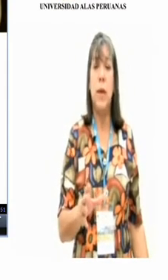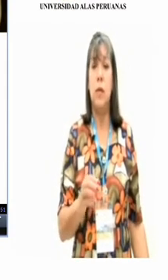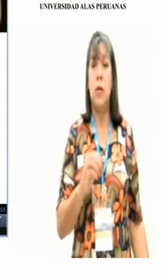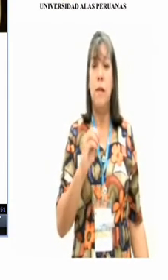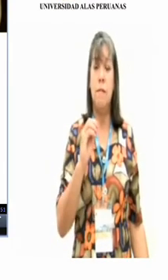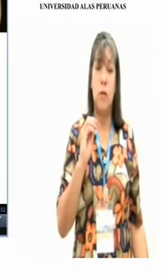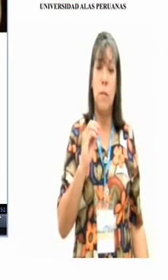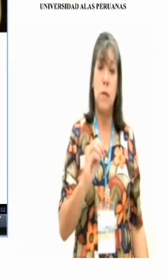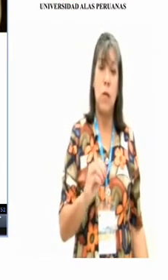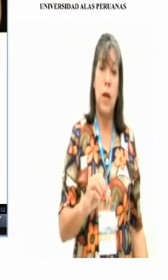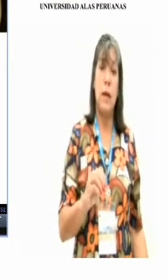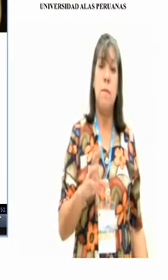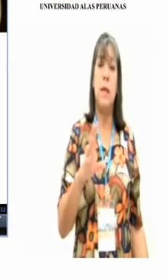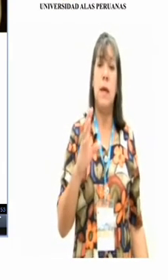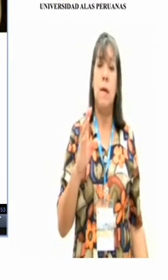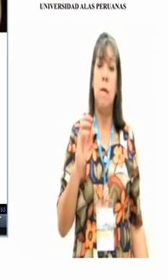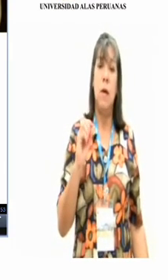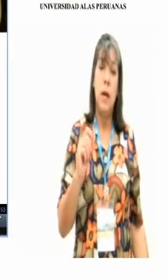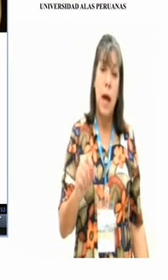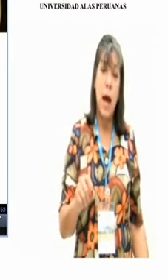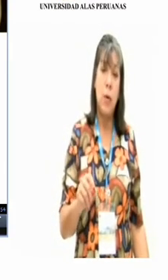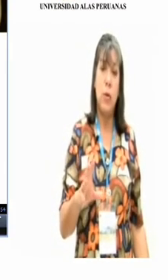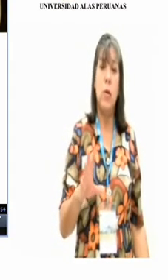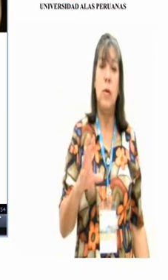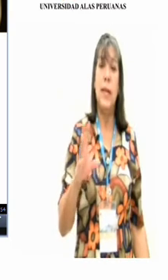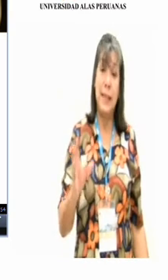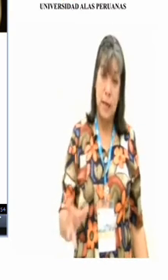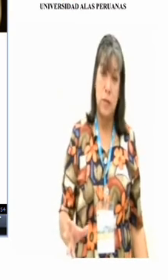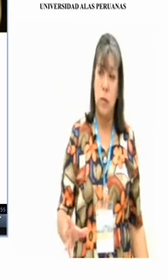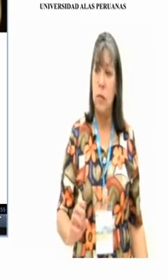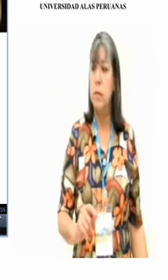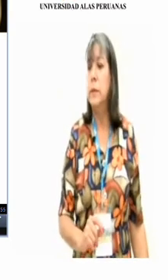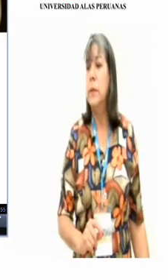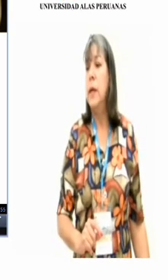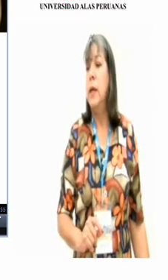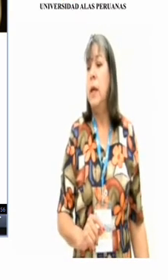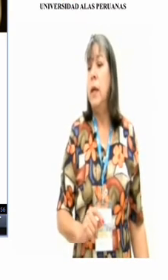mismo documento información en video, audio y